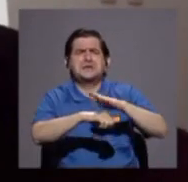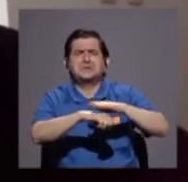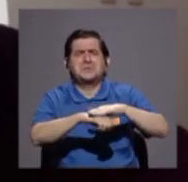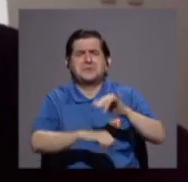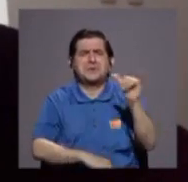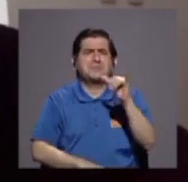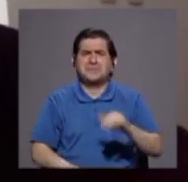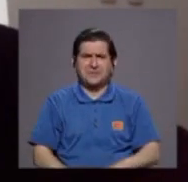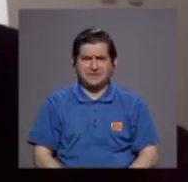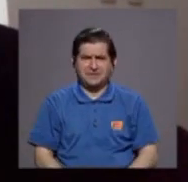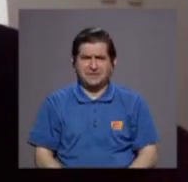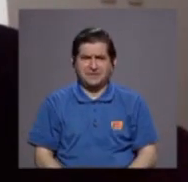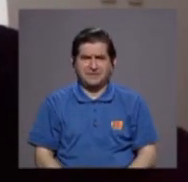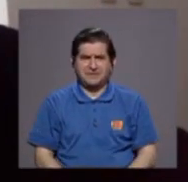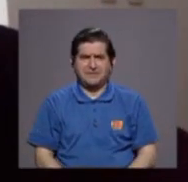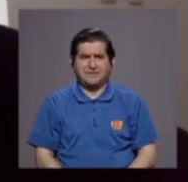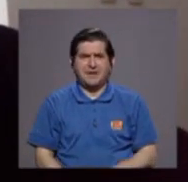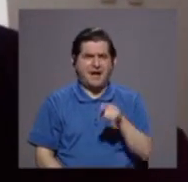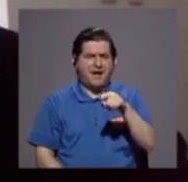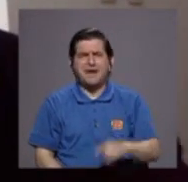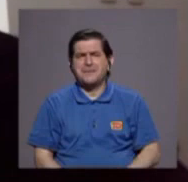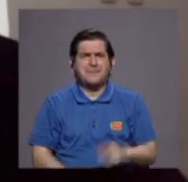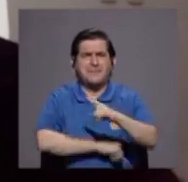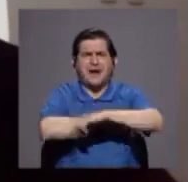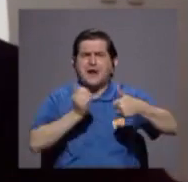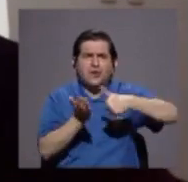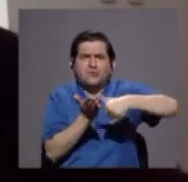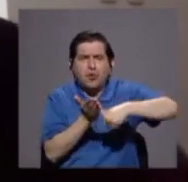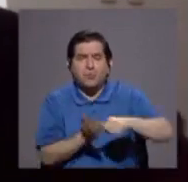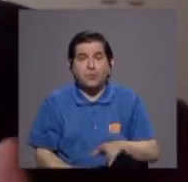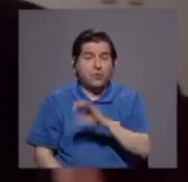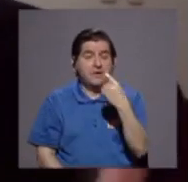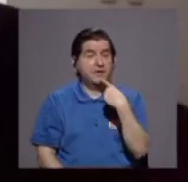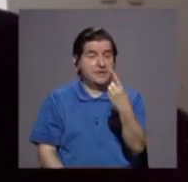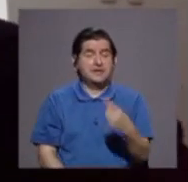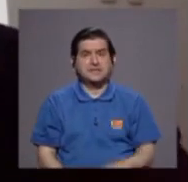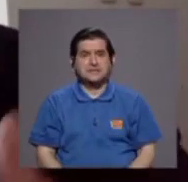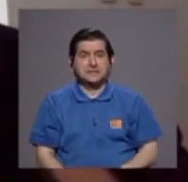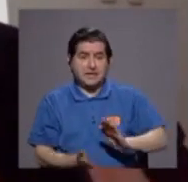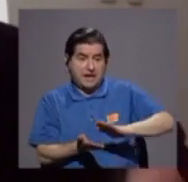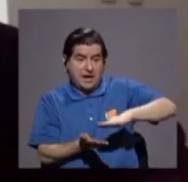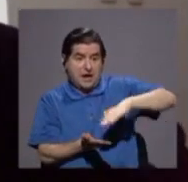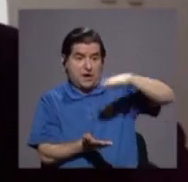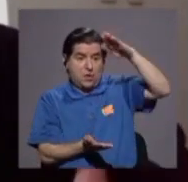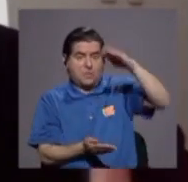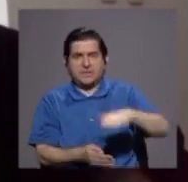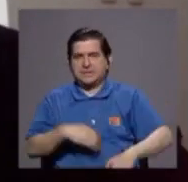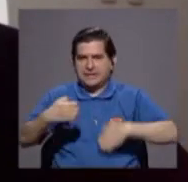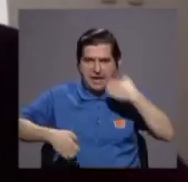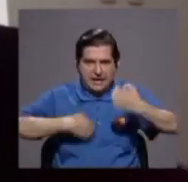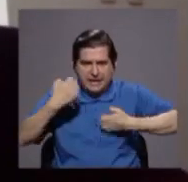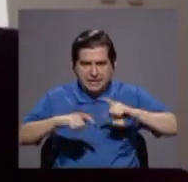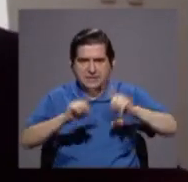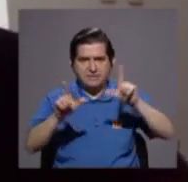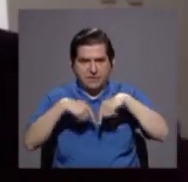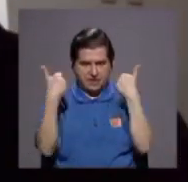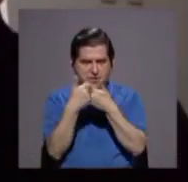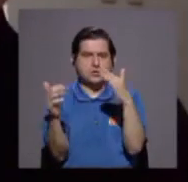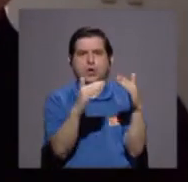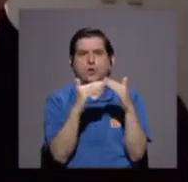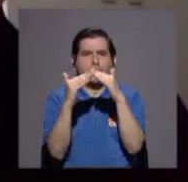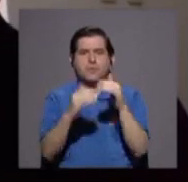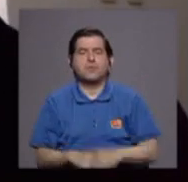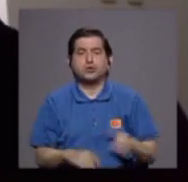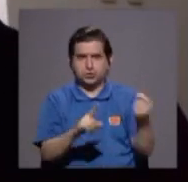también para fraude, y además se ha encargado de exacerbar los ánimos de ciertos sectores de la población